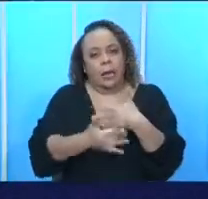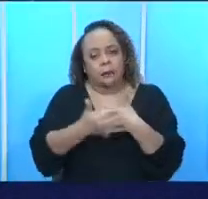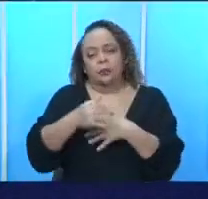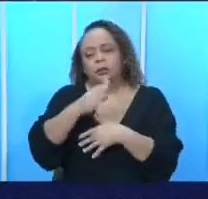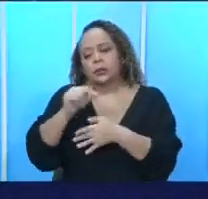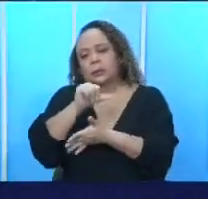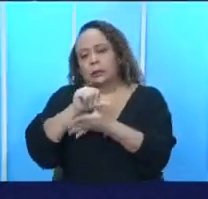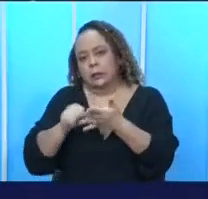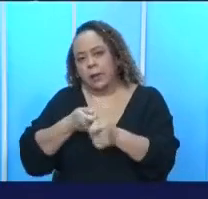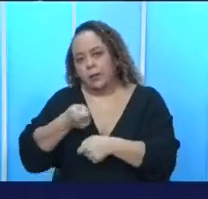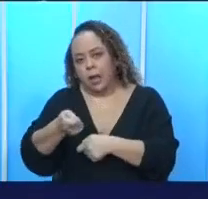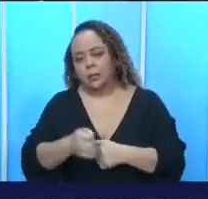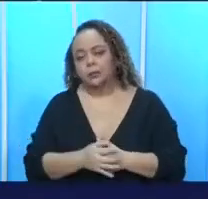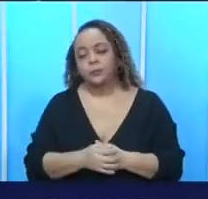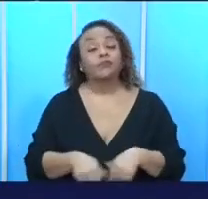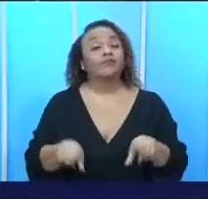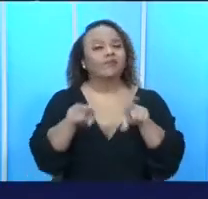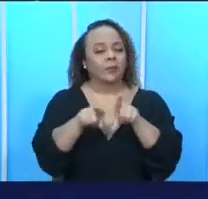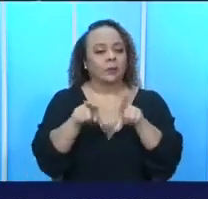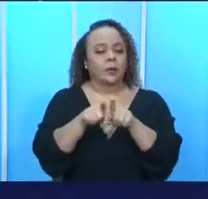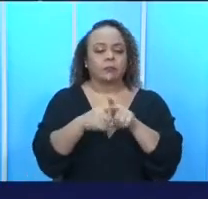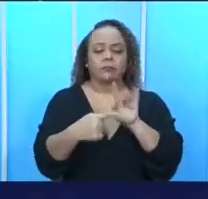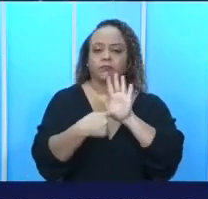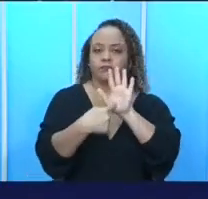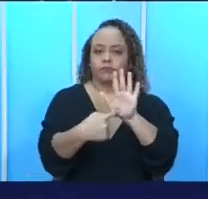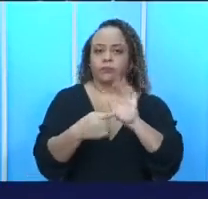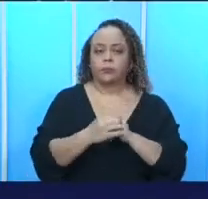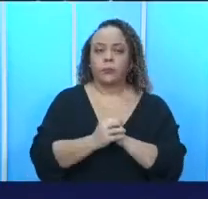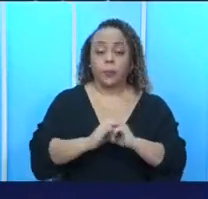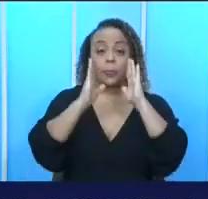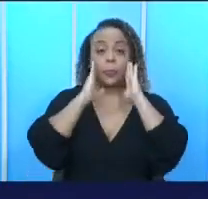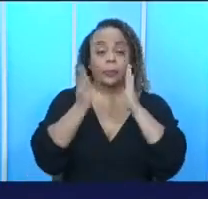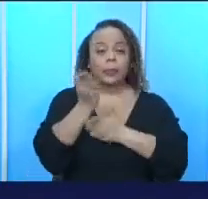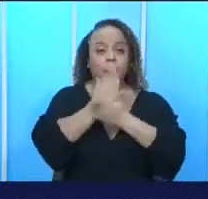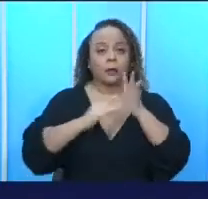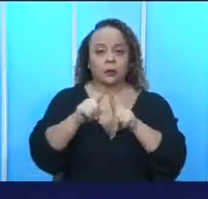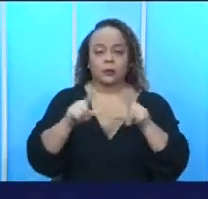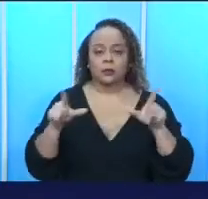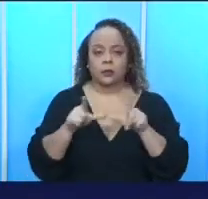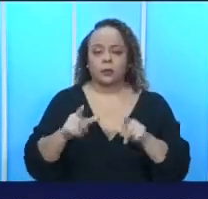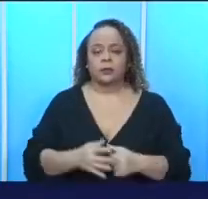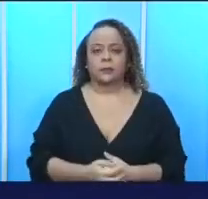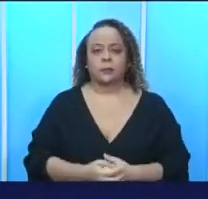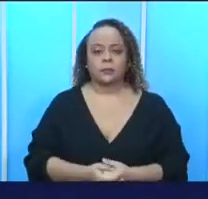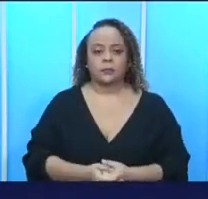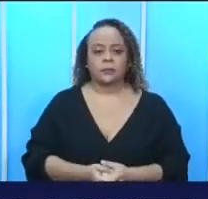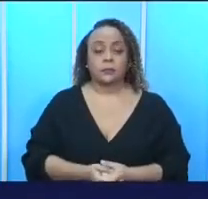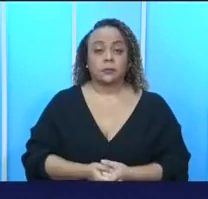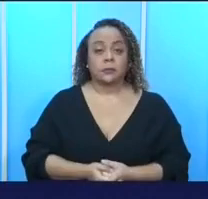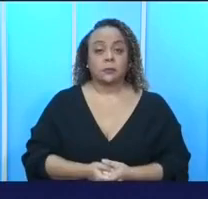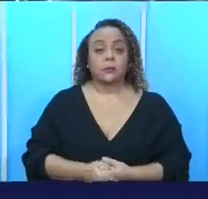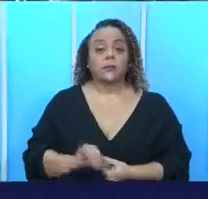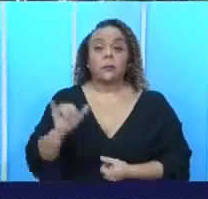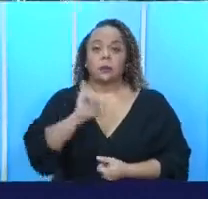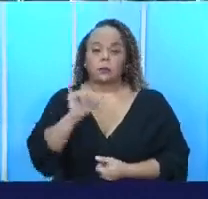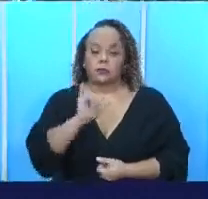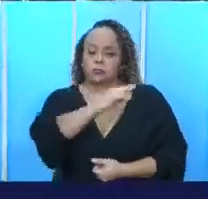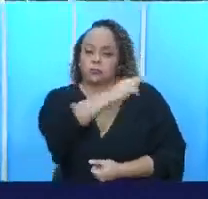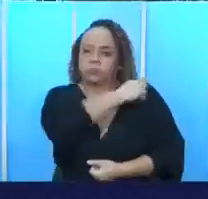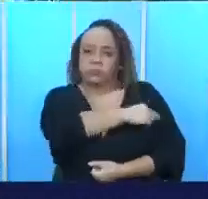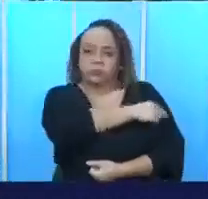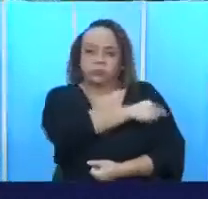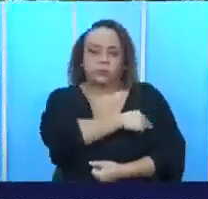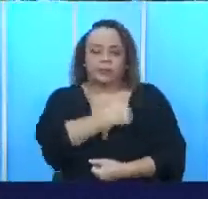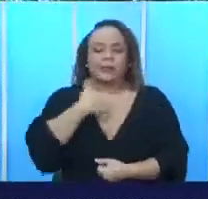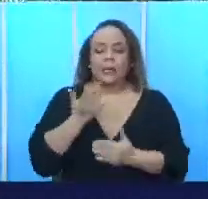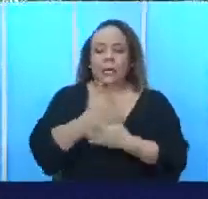arma blanca. Esto también se vio reflejado en la atención de algunas zonas, en las cuales hasta los mismos paramédicos